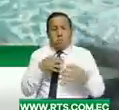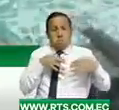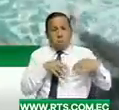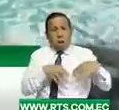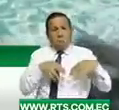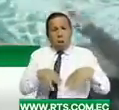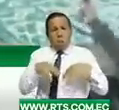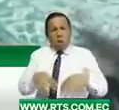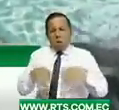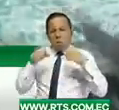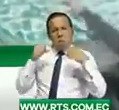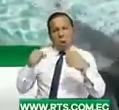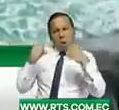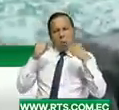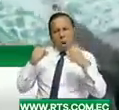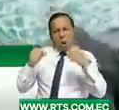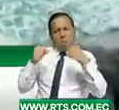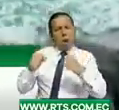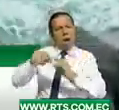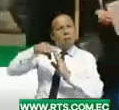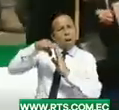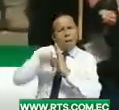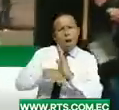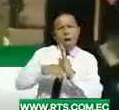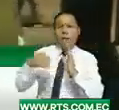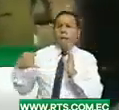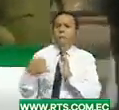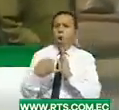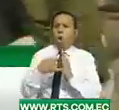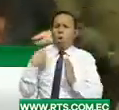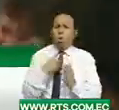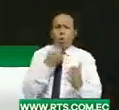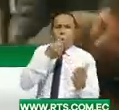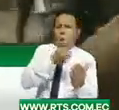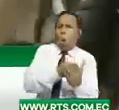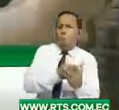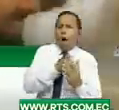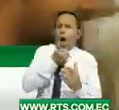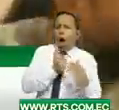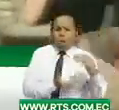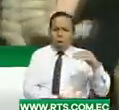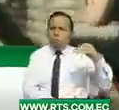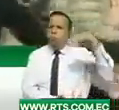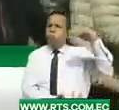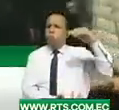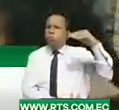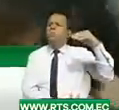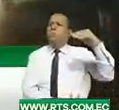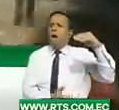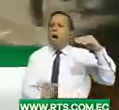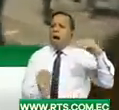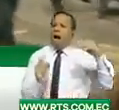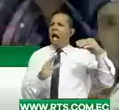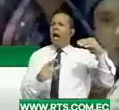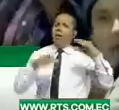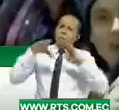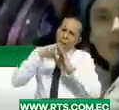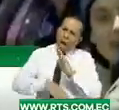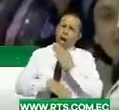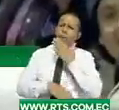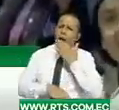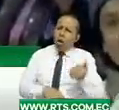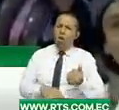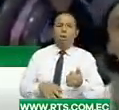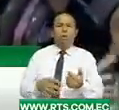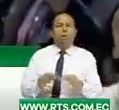se reduzcan los impuestos sobre el agua embotellada y la construcción de una infraestructura que permita no depender de una sola toma de